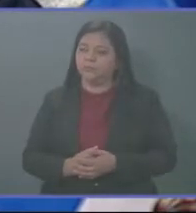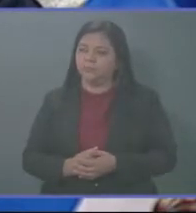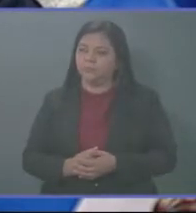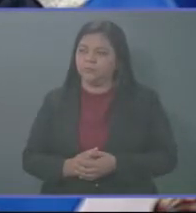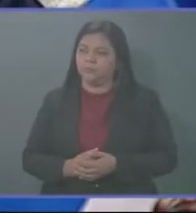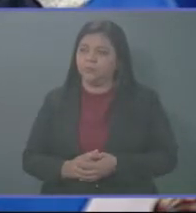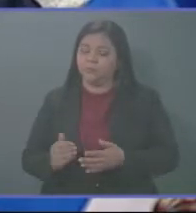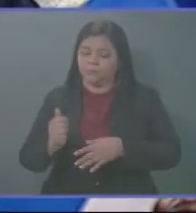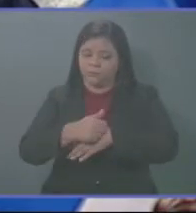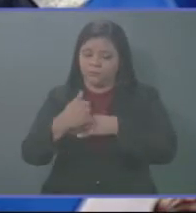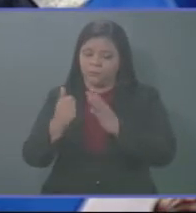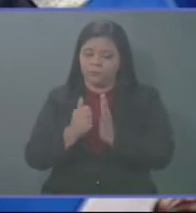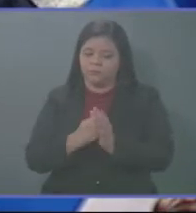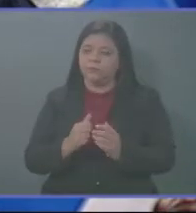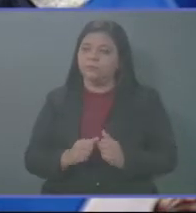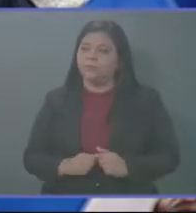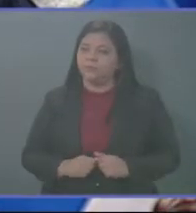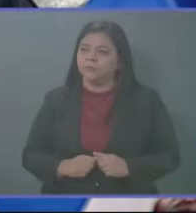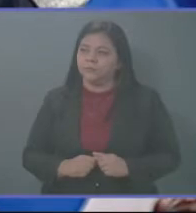el órgano ejecutivo